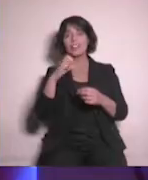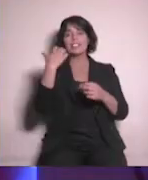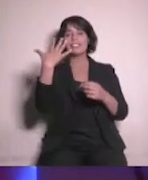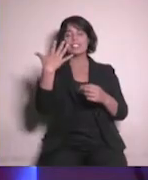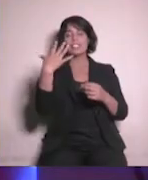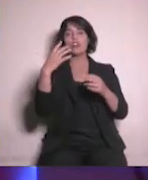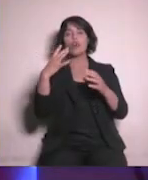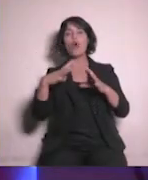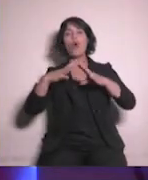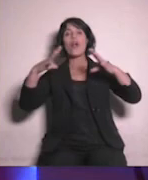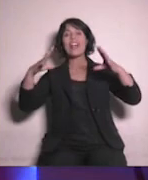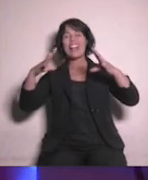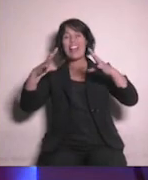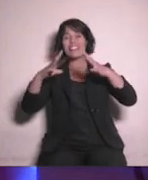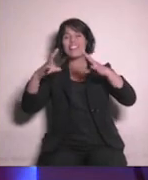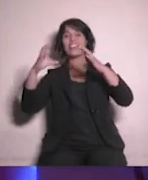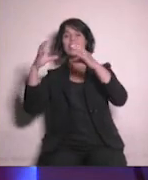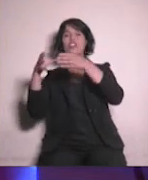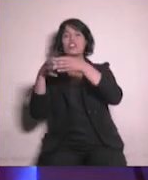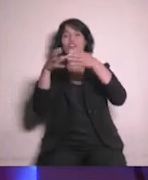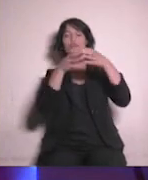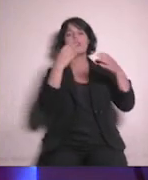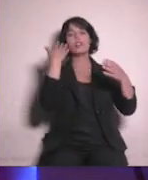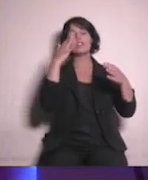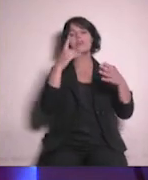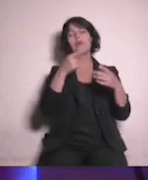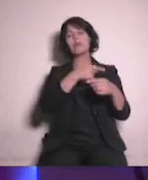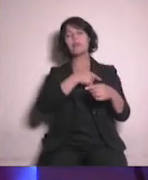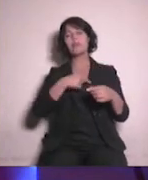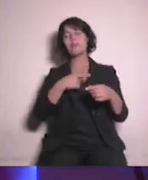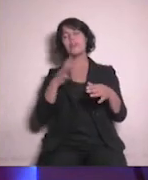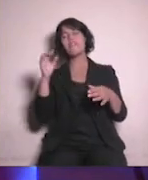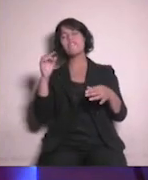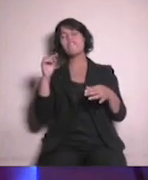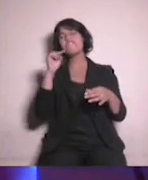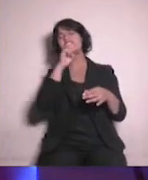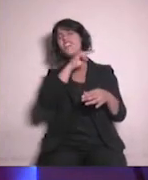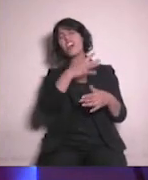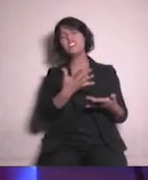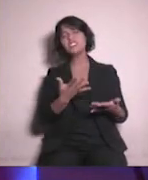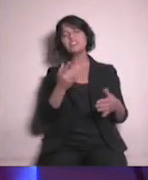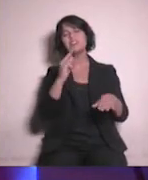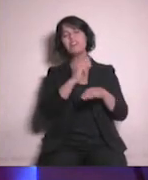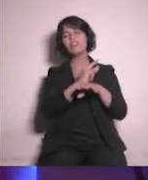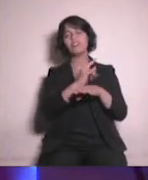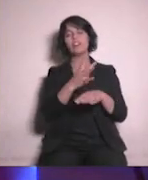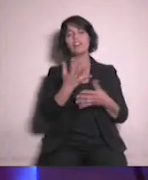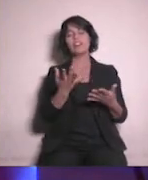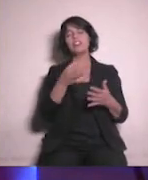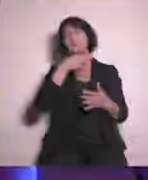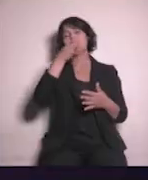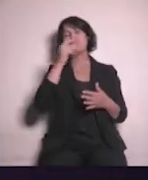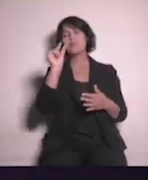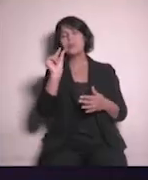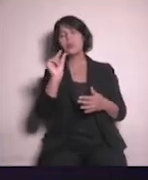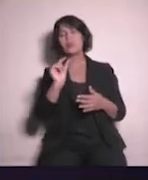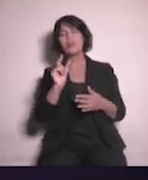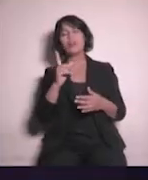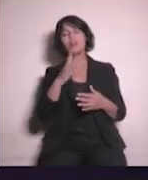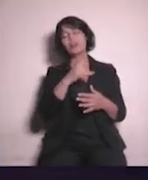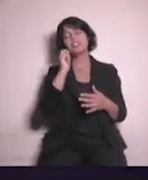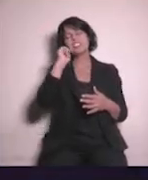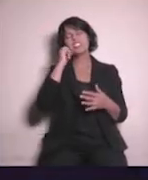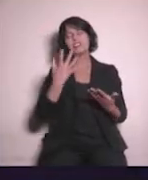grandes grupos y les pusimos nombres de fantasía y vamos a contarles un poco qué es lo que